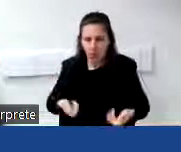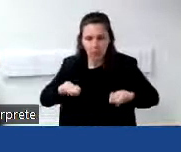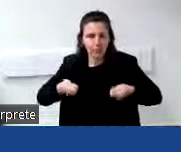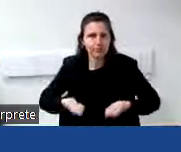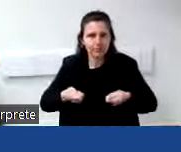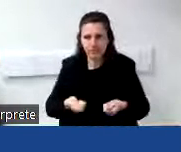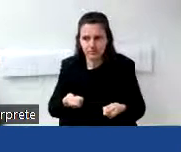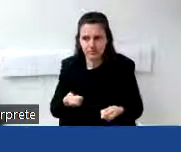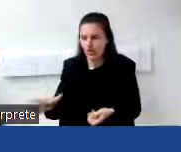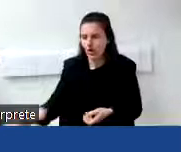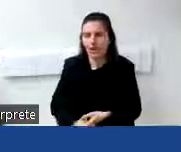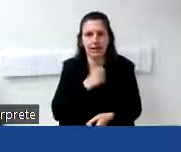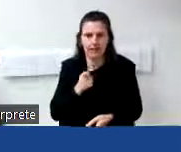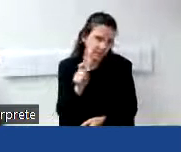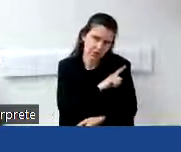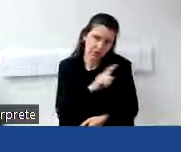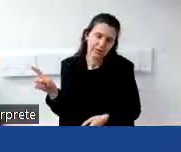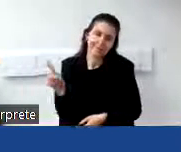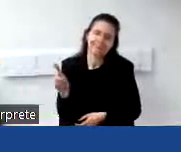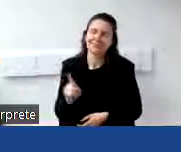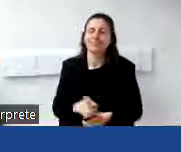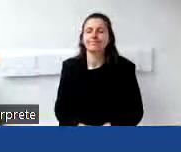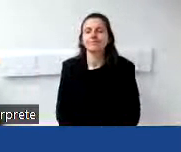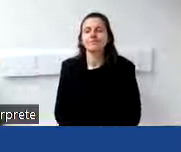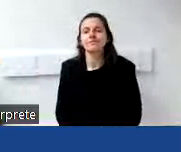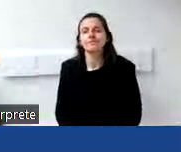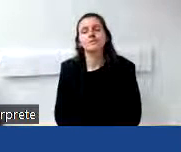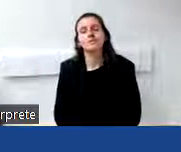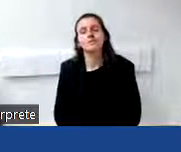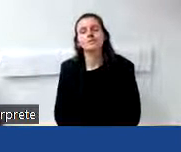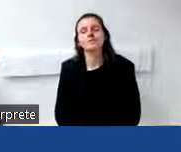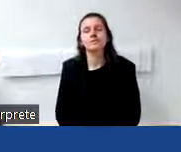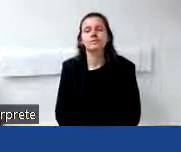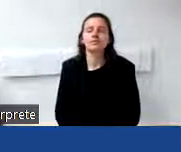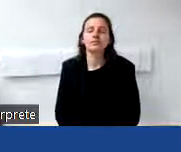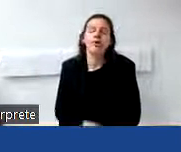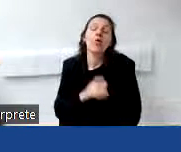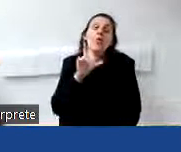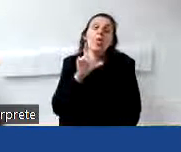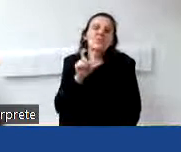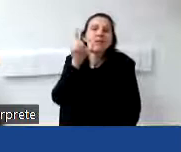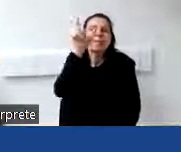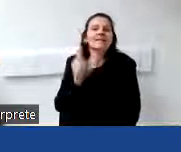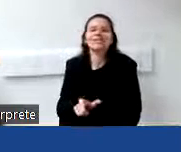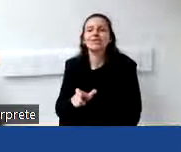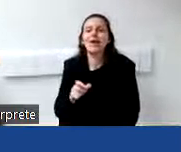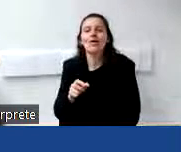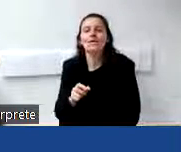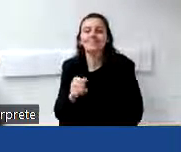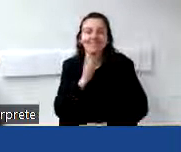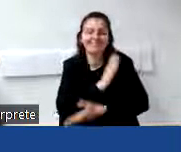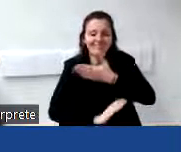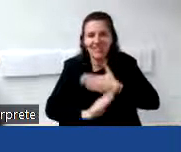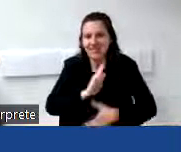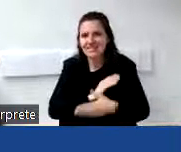¿sí? Obviamente, si estamos hablando de una persona con discapacidad física, es probable que tenga más como descendido el tema